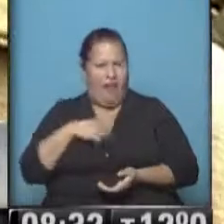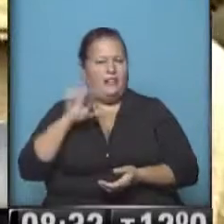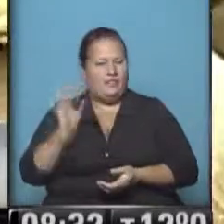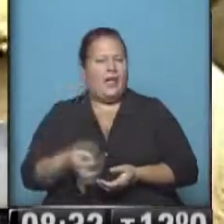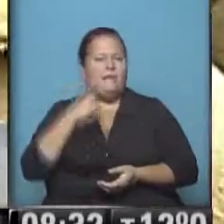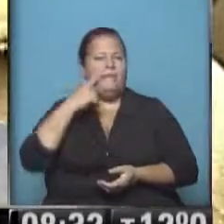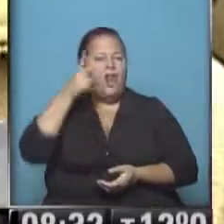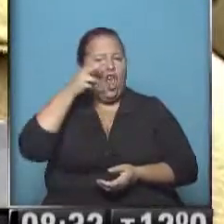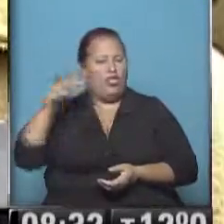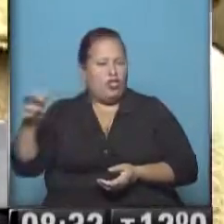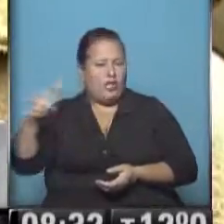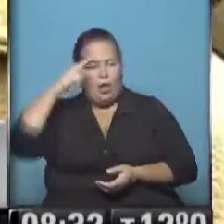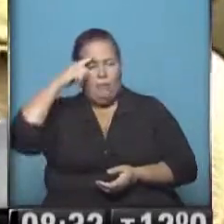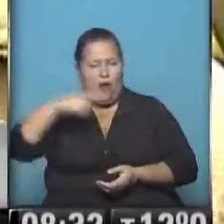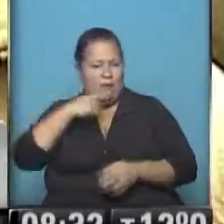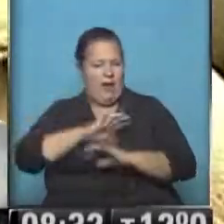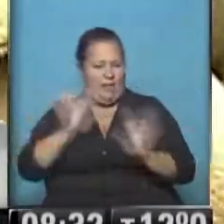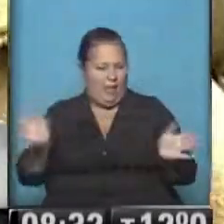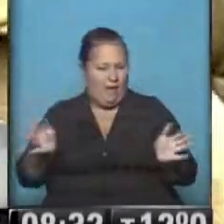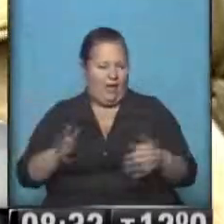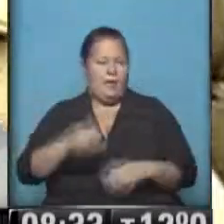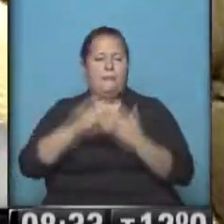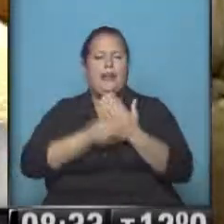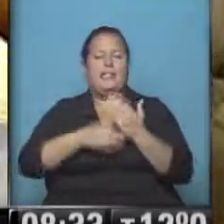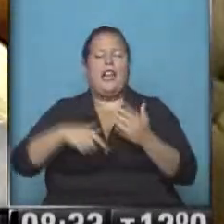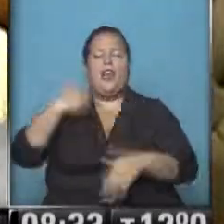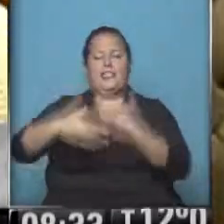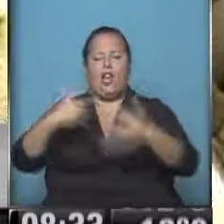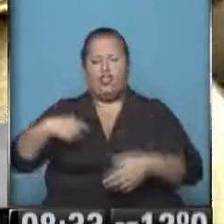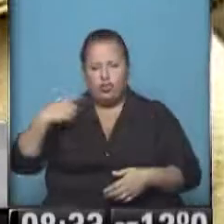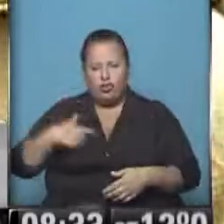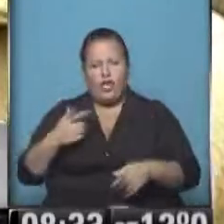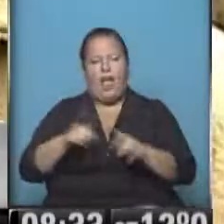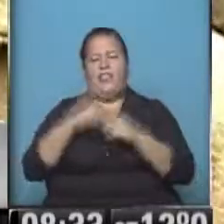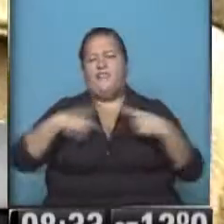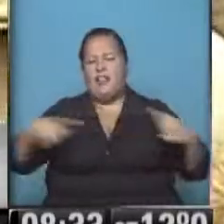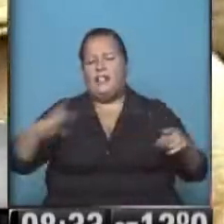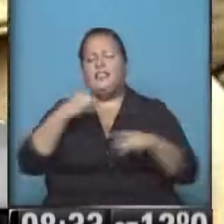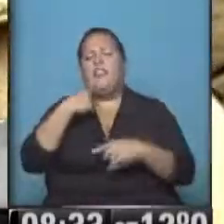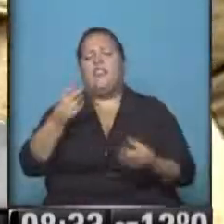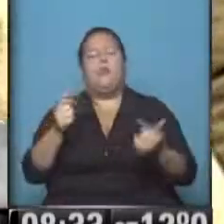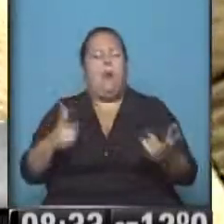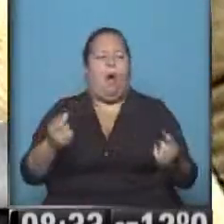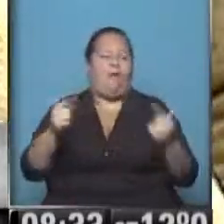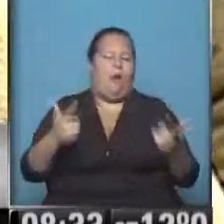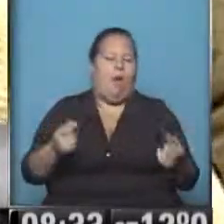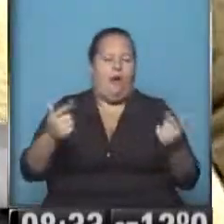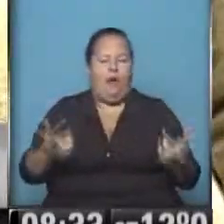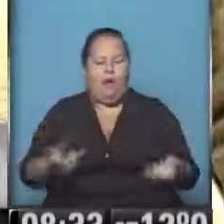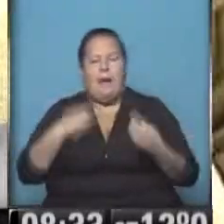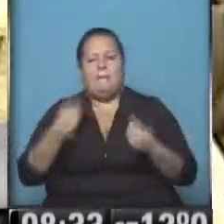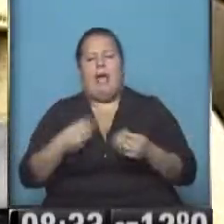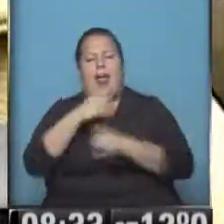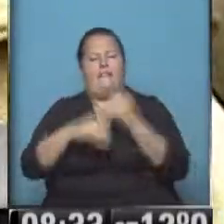los 1.800 que son mensuales nada más, y bueno, Ministerio de Desarrollo Social, como distintas cosas, siempre dicen que no hay plata que no, para